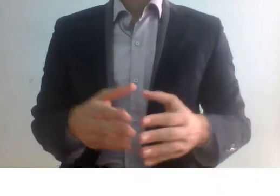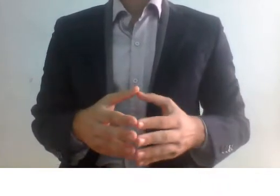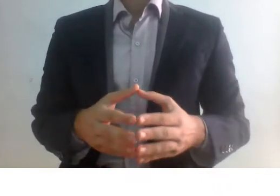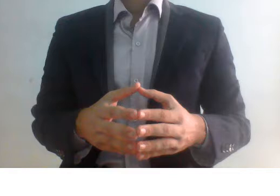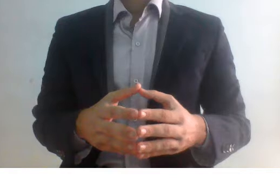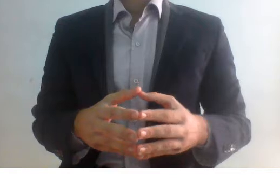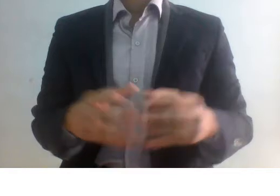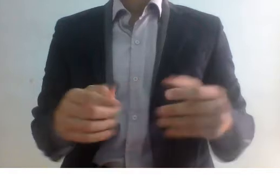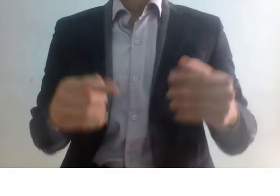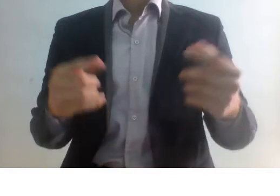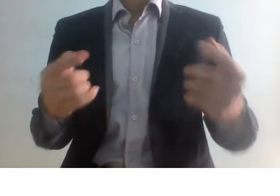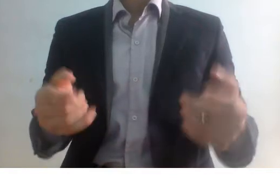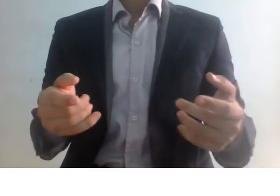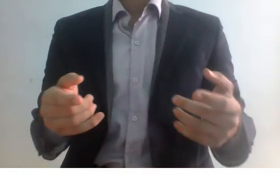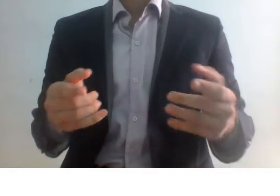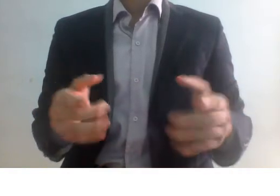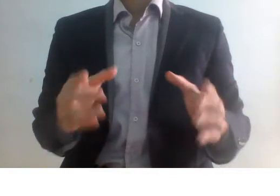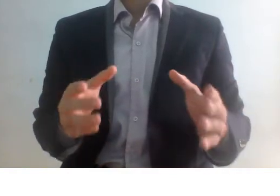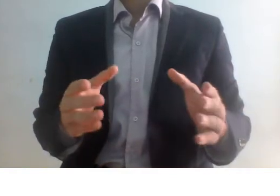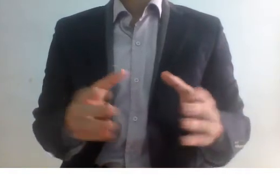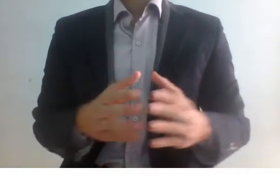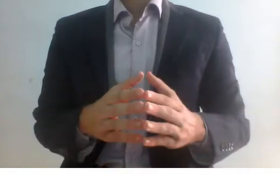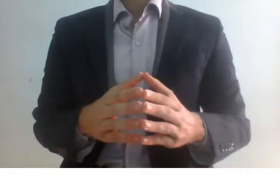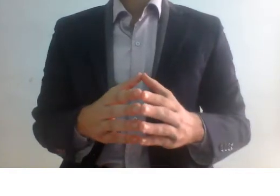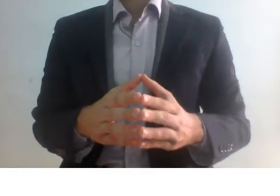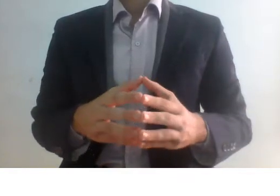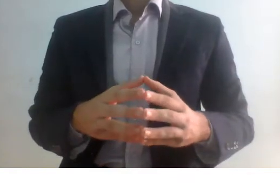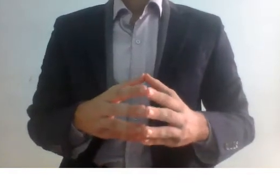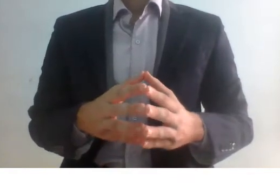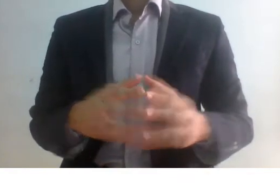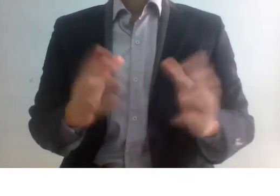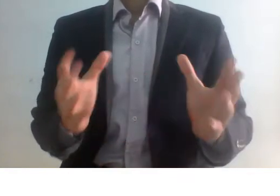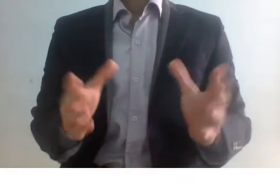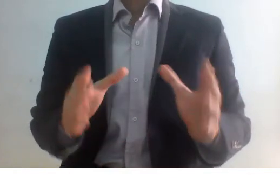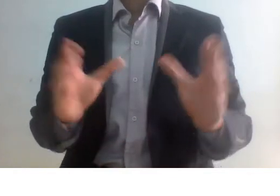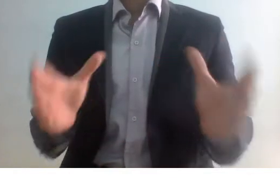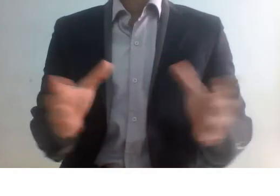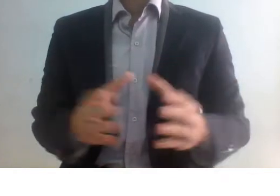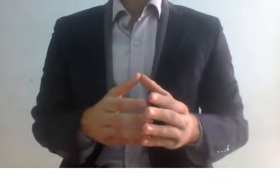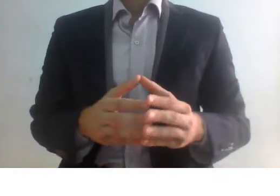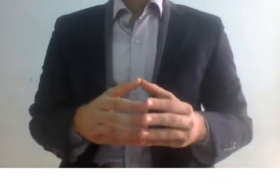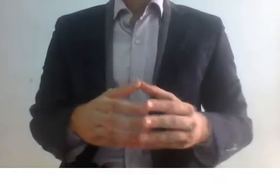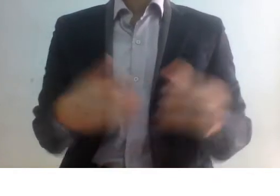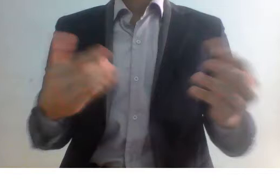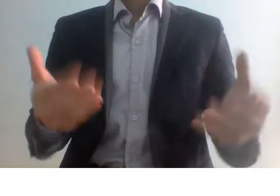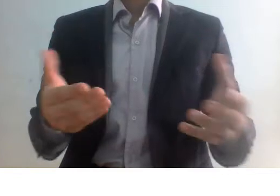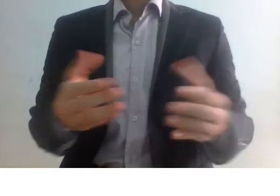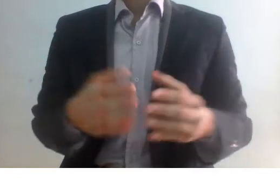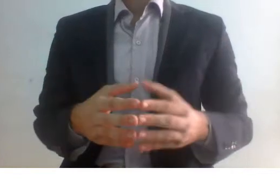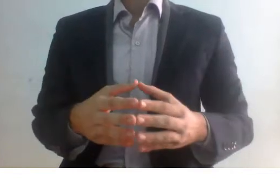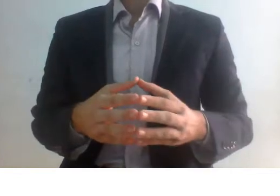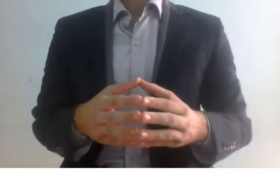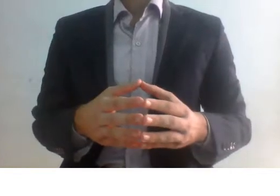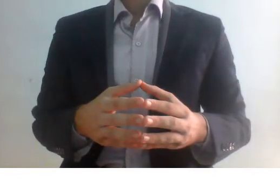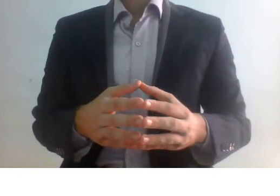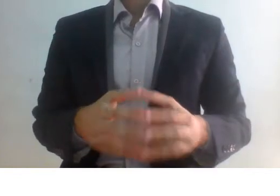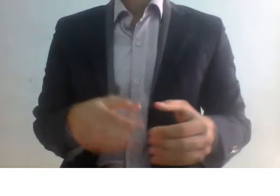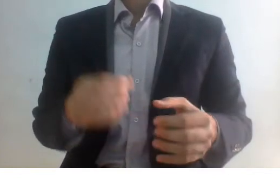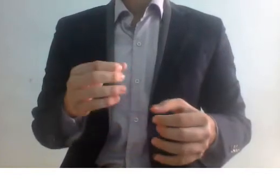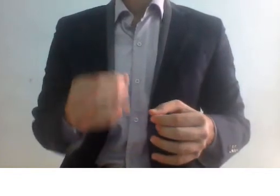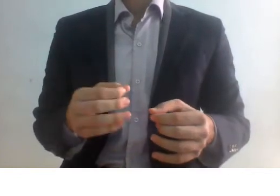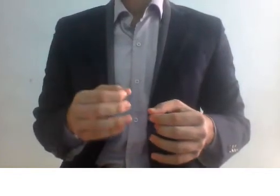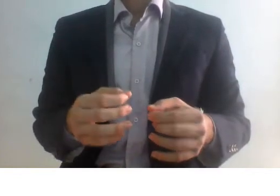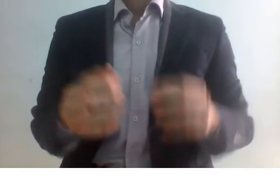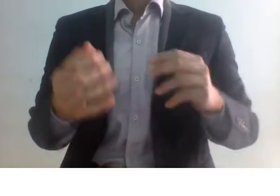población. Y la pregunta aquí es, ¿cómo quieres ayudar a la población si me estás pidiendo que se violen sus derechos como trabajadores? Creo que